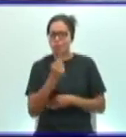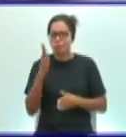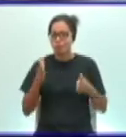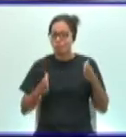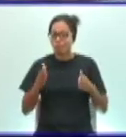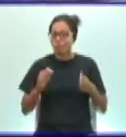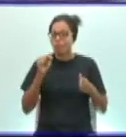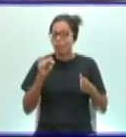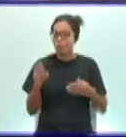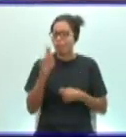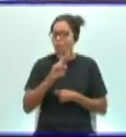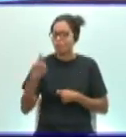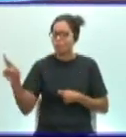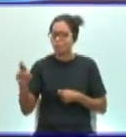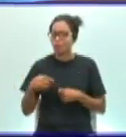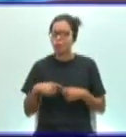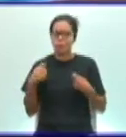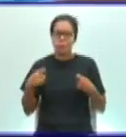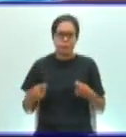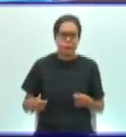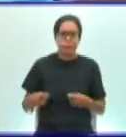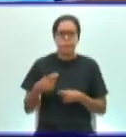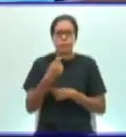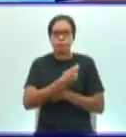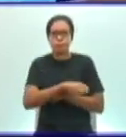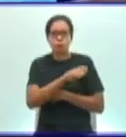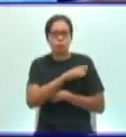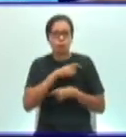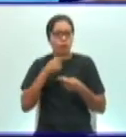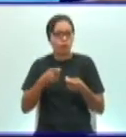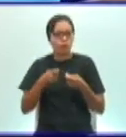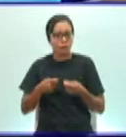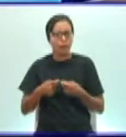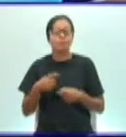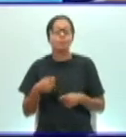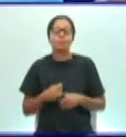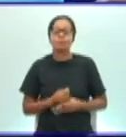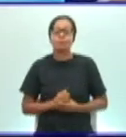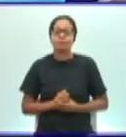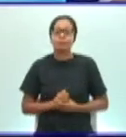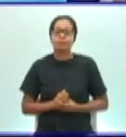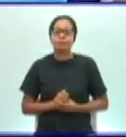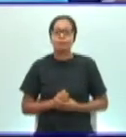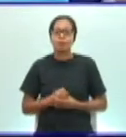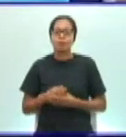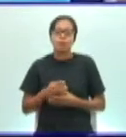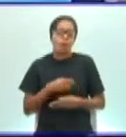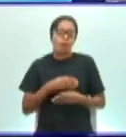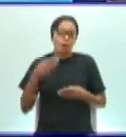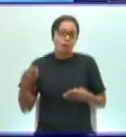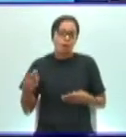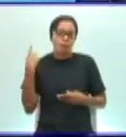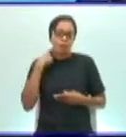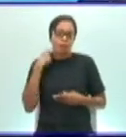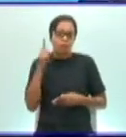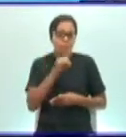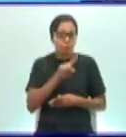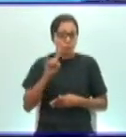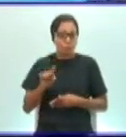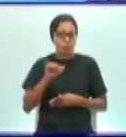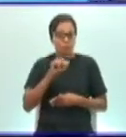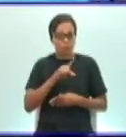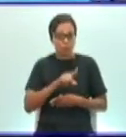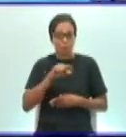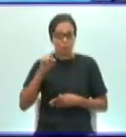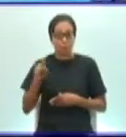etapa democrático, popular, agrario, antiimperialista, que la extendimos hasta el año 1961. De ellas, lógicamente,